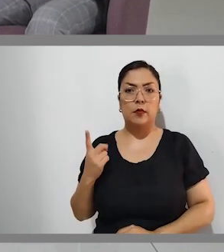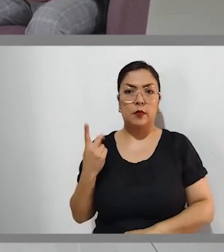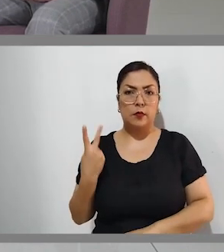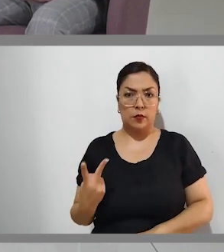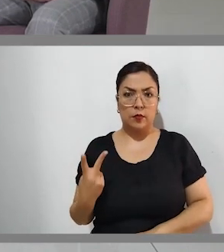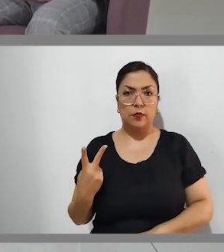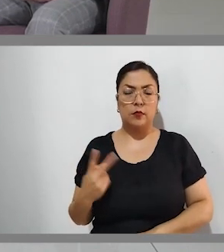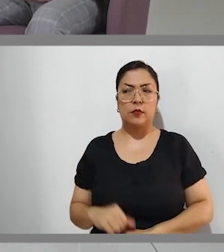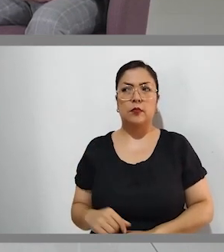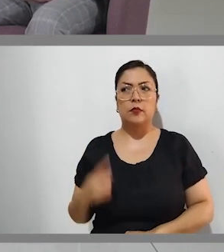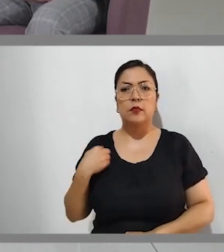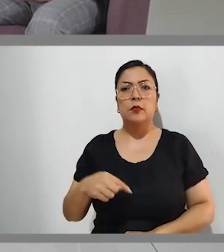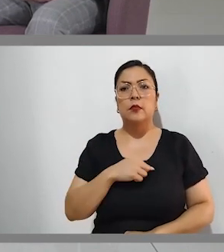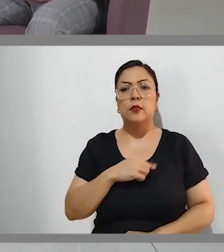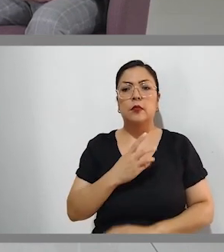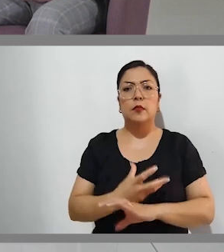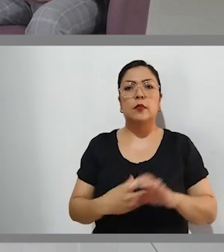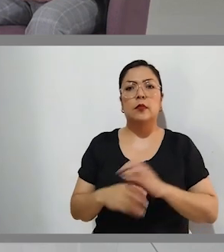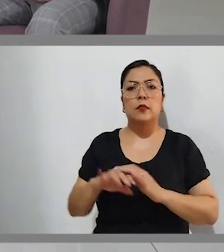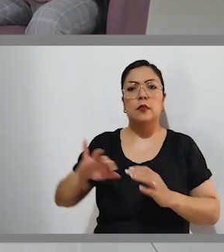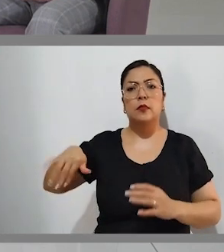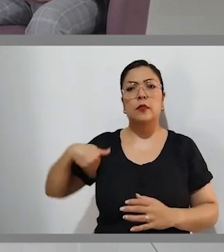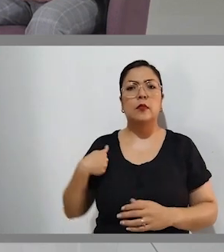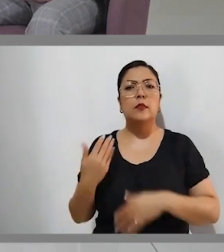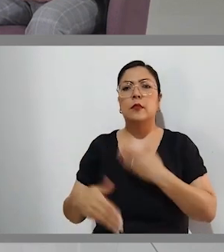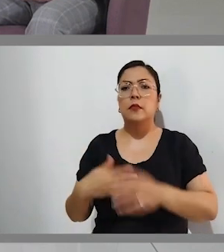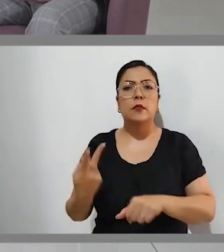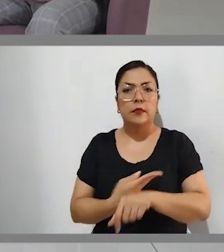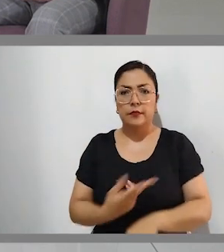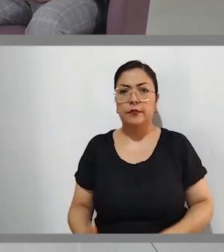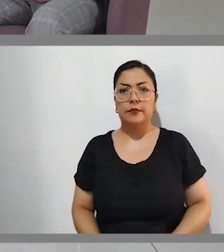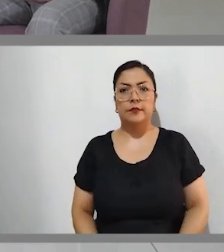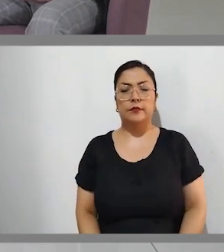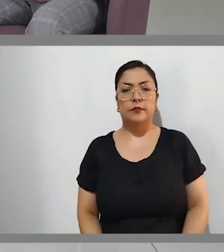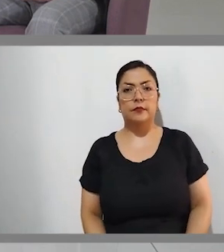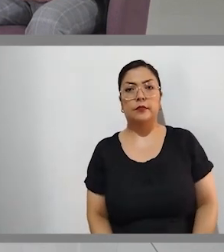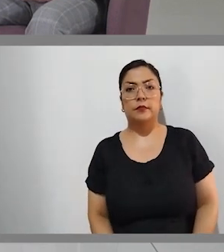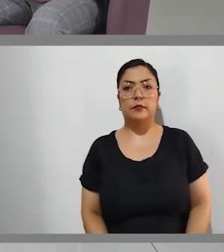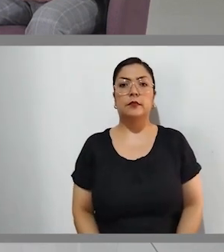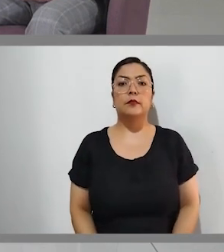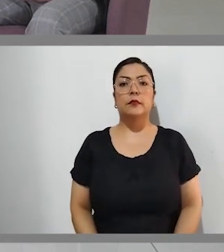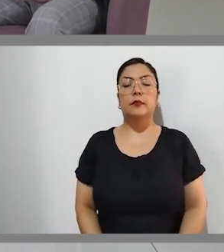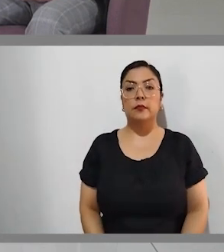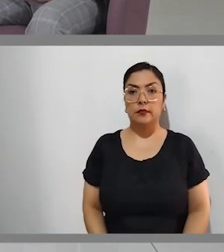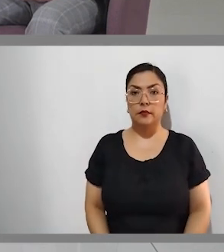electoral que tenemos resguardada actualmente en la bodega. ¿Qué pasa con toda esa documentación electoral?